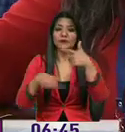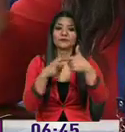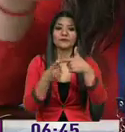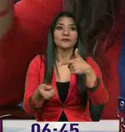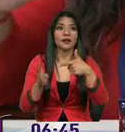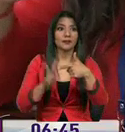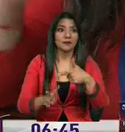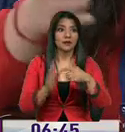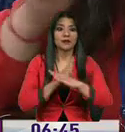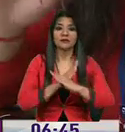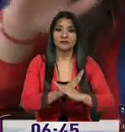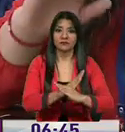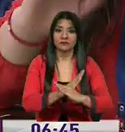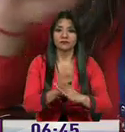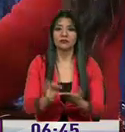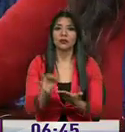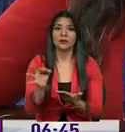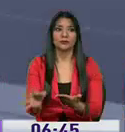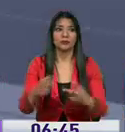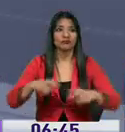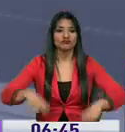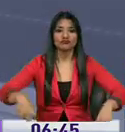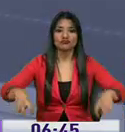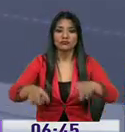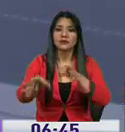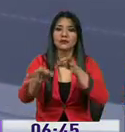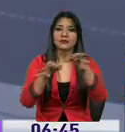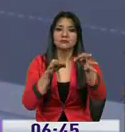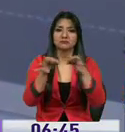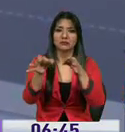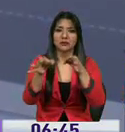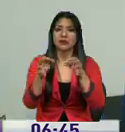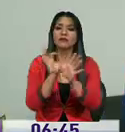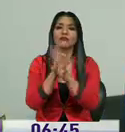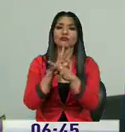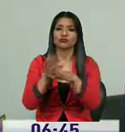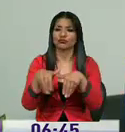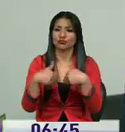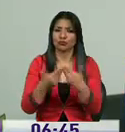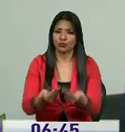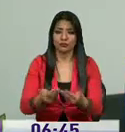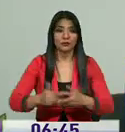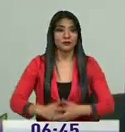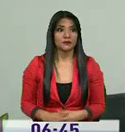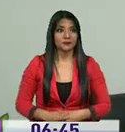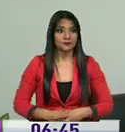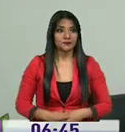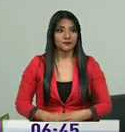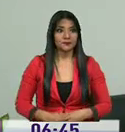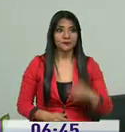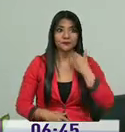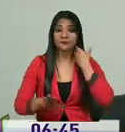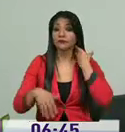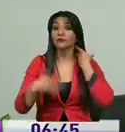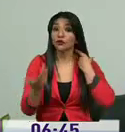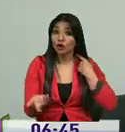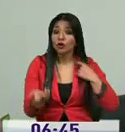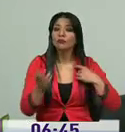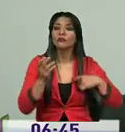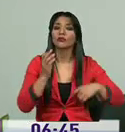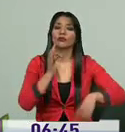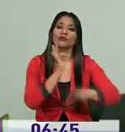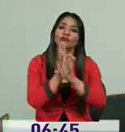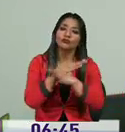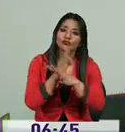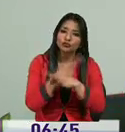de la Defensoría del Pueblo. En la cita se explicó el funcionamiento de los aparatos. Para nosotros poder observar el funcionamiento, para